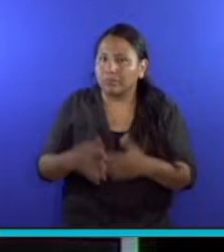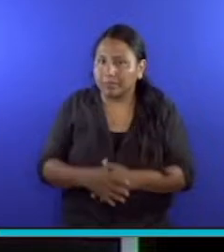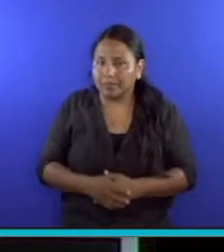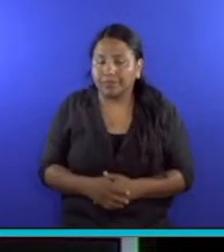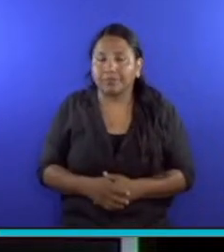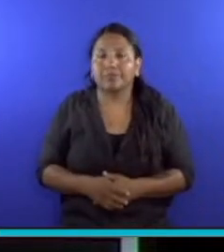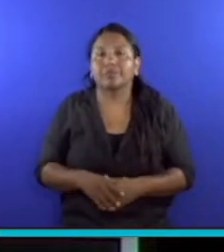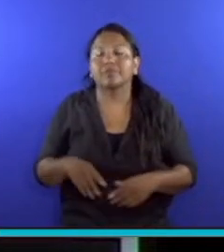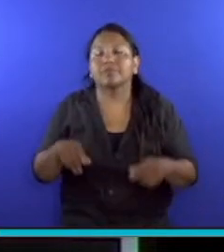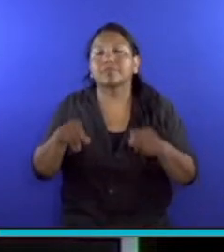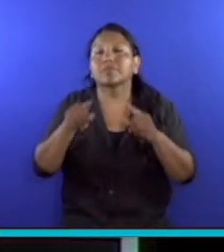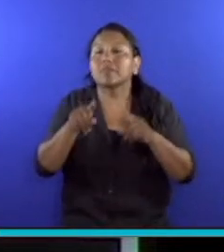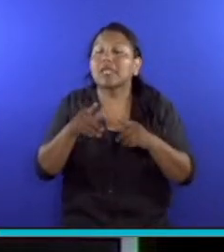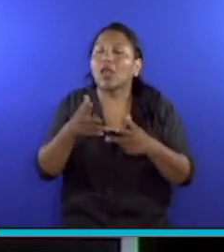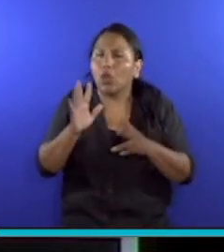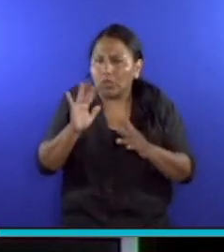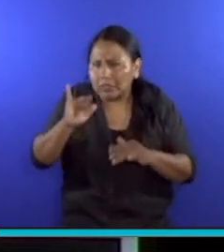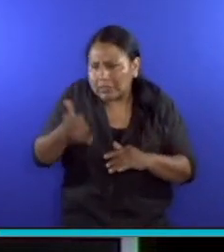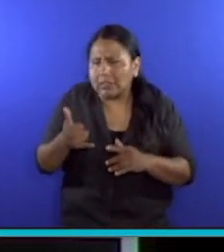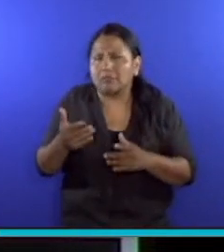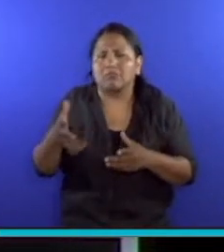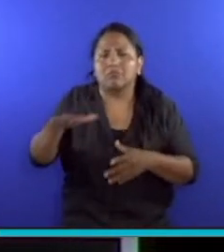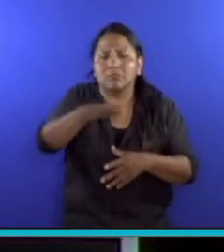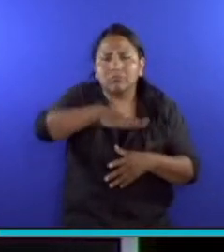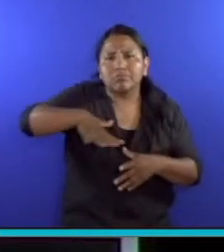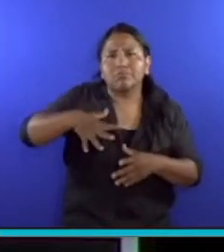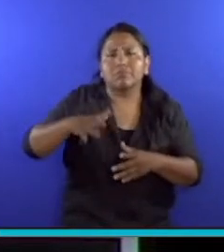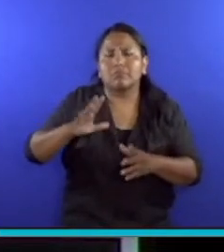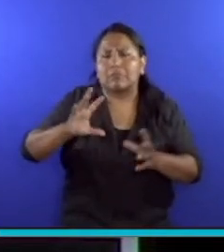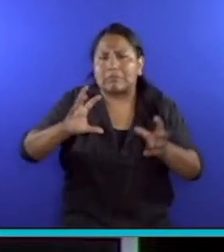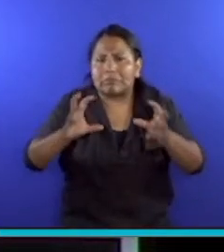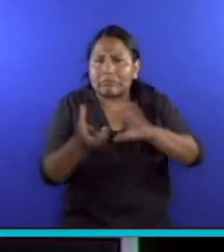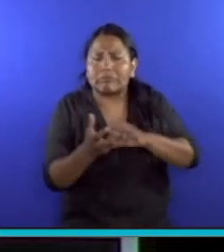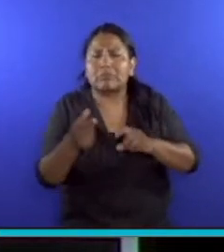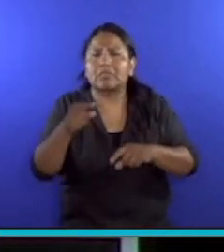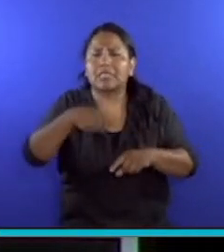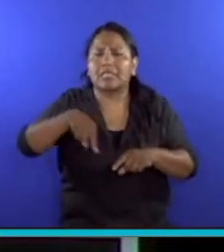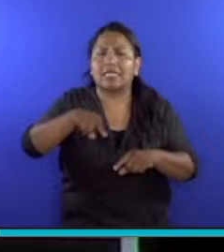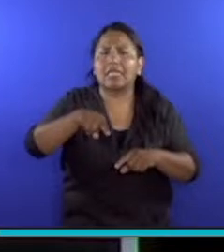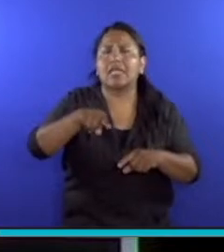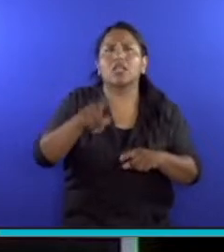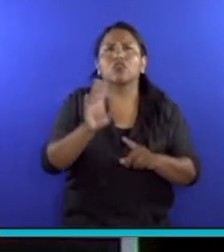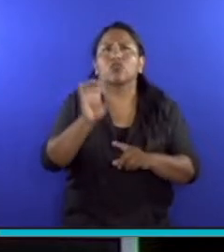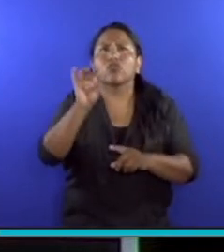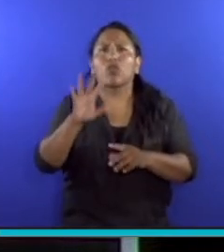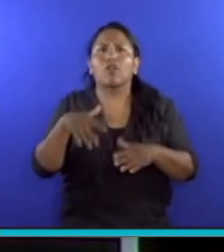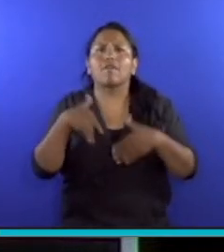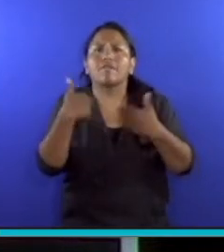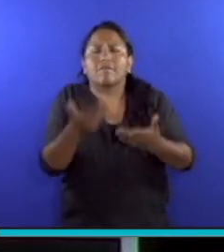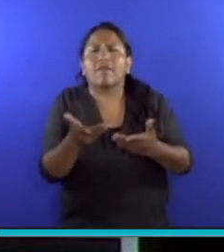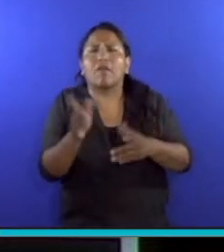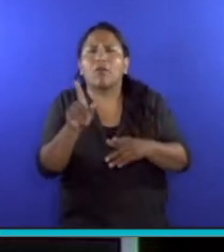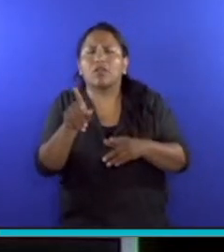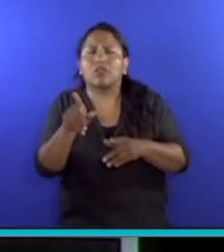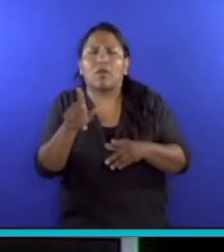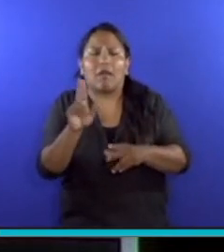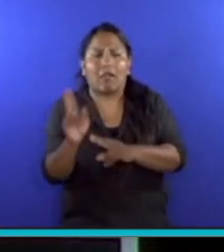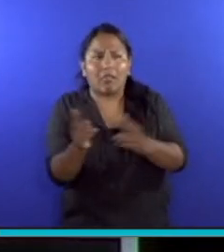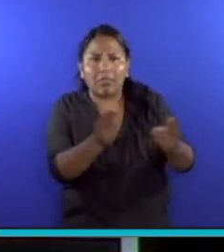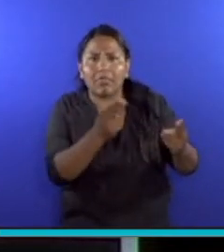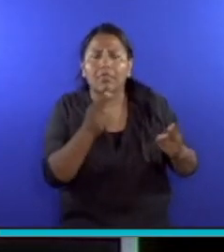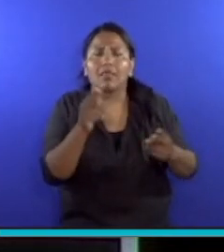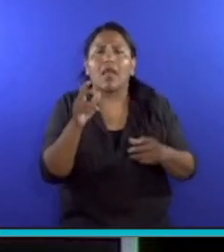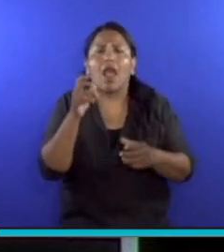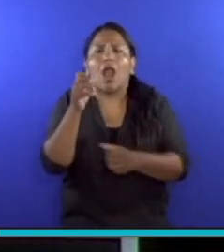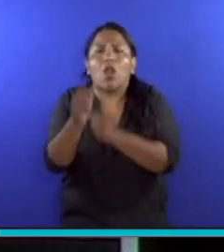Efectivamente, fue un genocidio de clase porque no solo que benefició ese genocidio a los grandes grupos económicos de